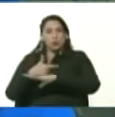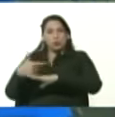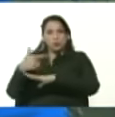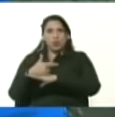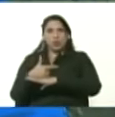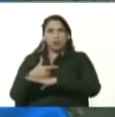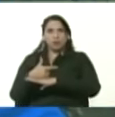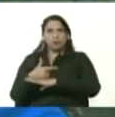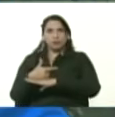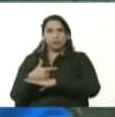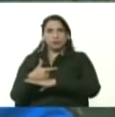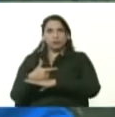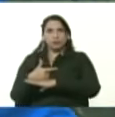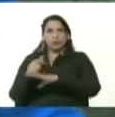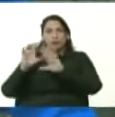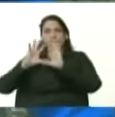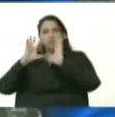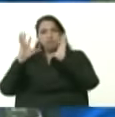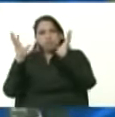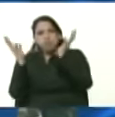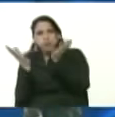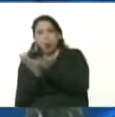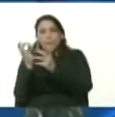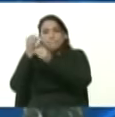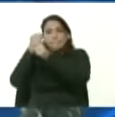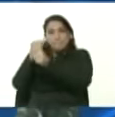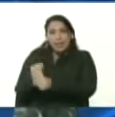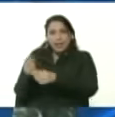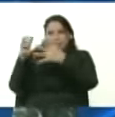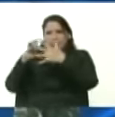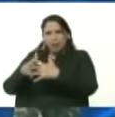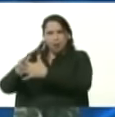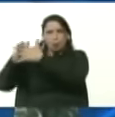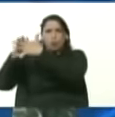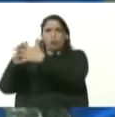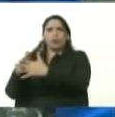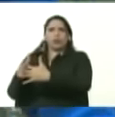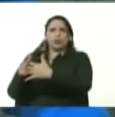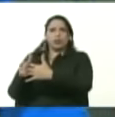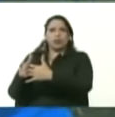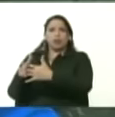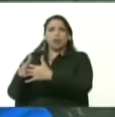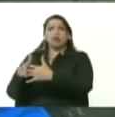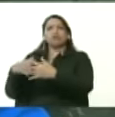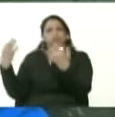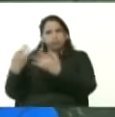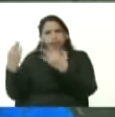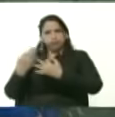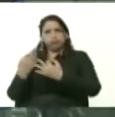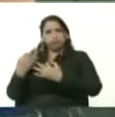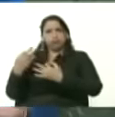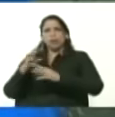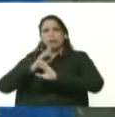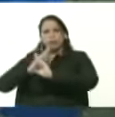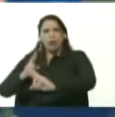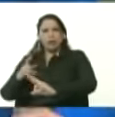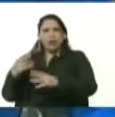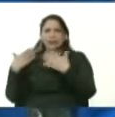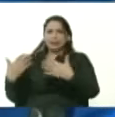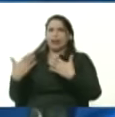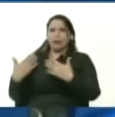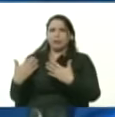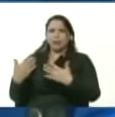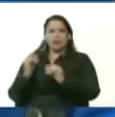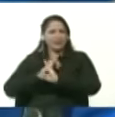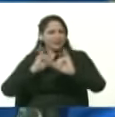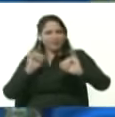estupor. El mundo espera que Estados Unidos dé una rectificación inmediata y que de una vez y para